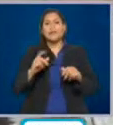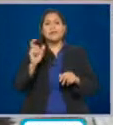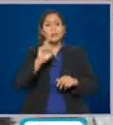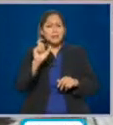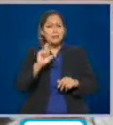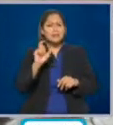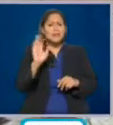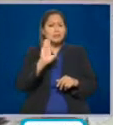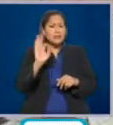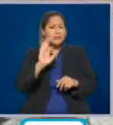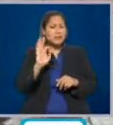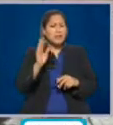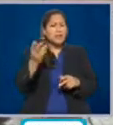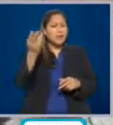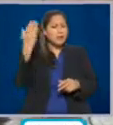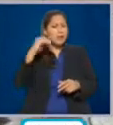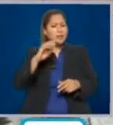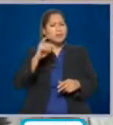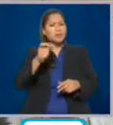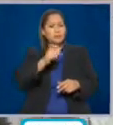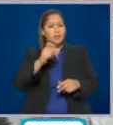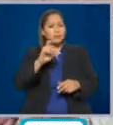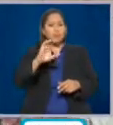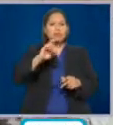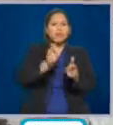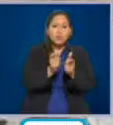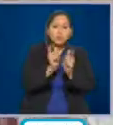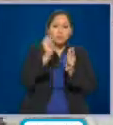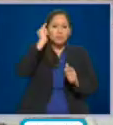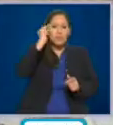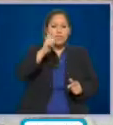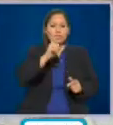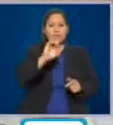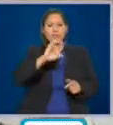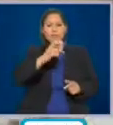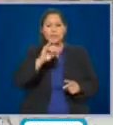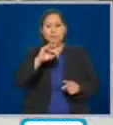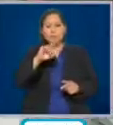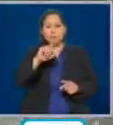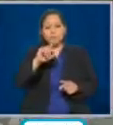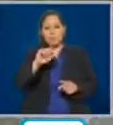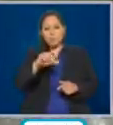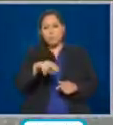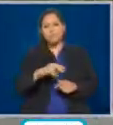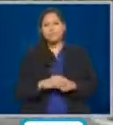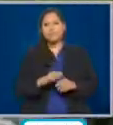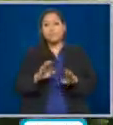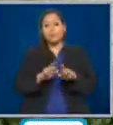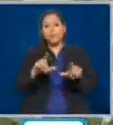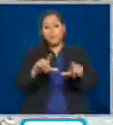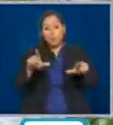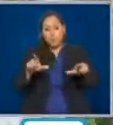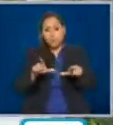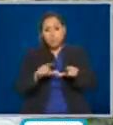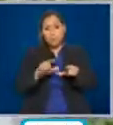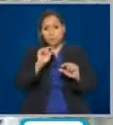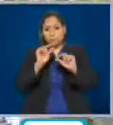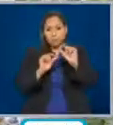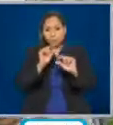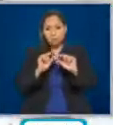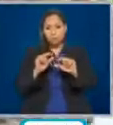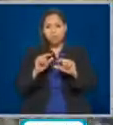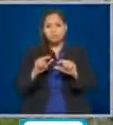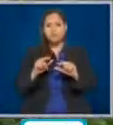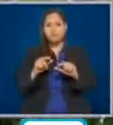¿no? Exactamente. Poco a poco se fueron habitando por lo mismo de que fue secándose la laguna y se agarraron